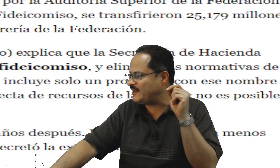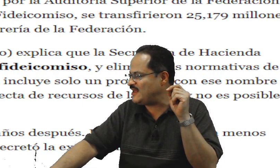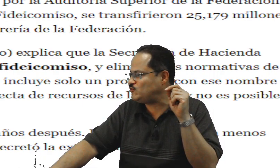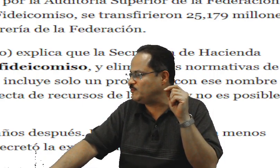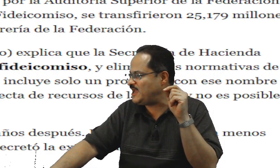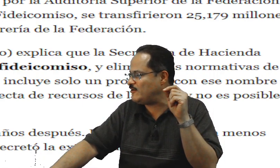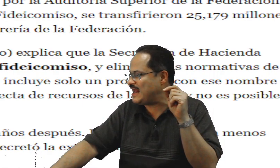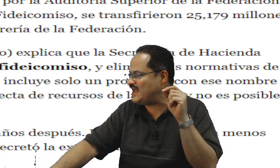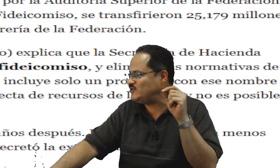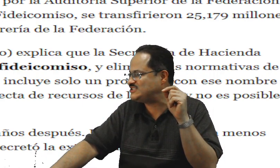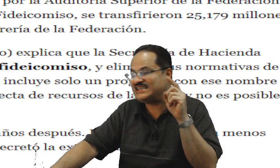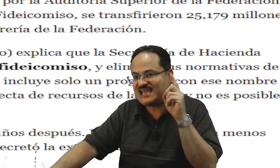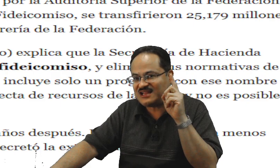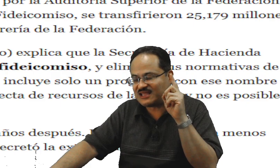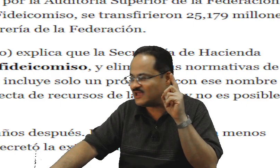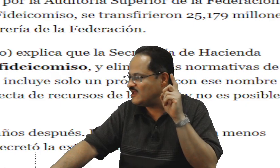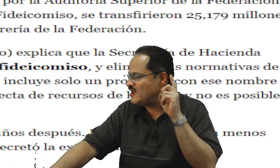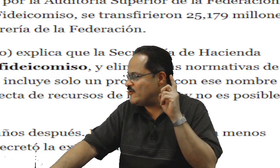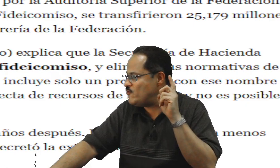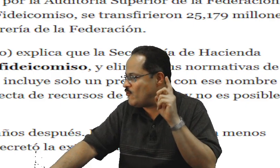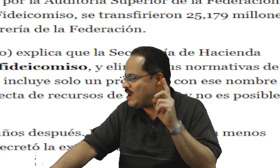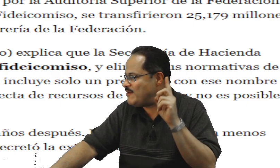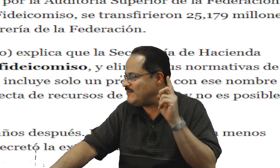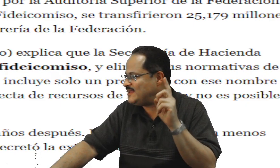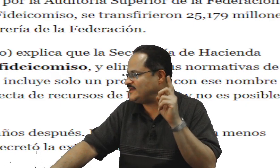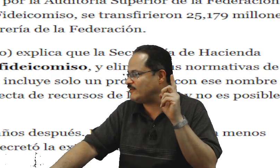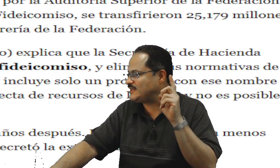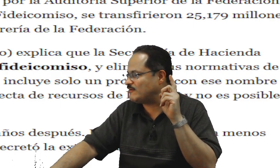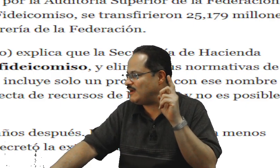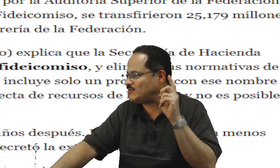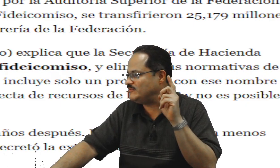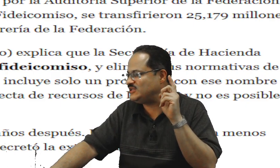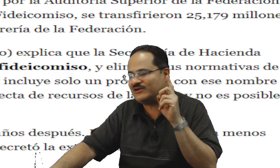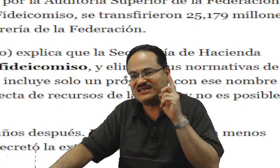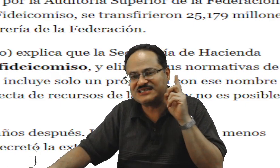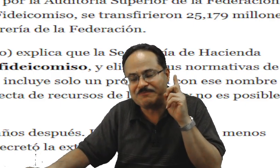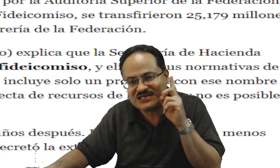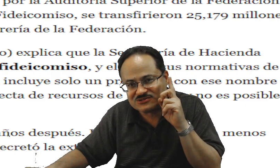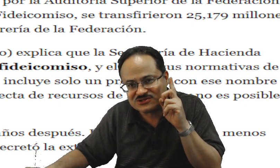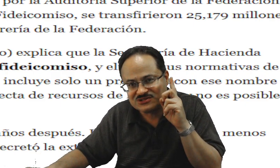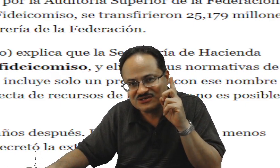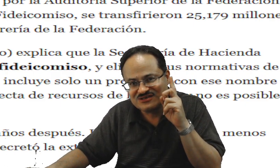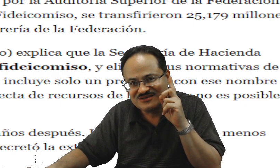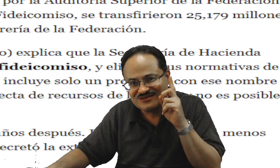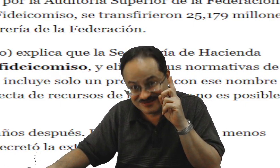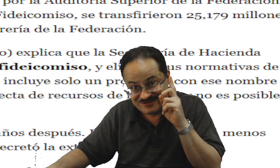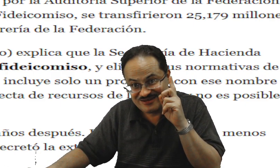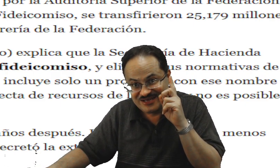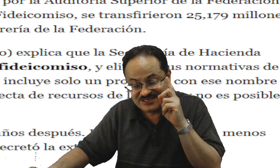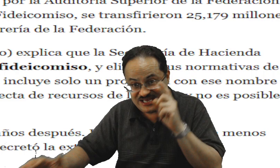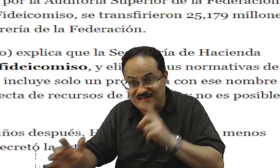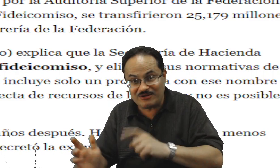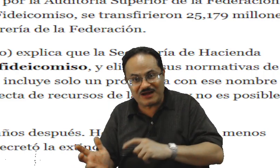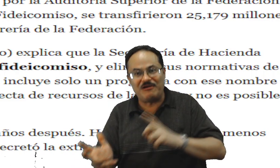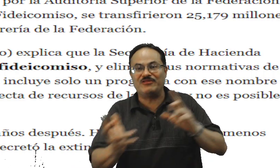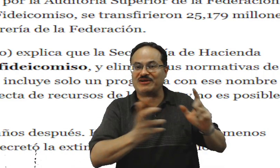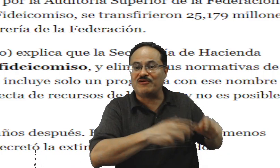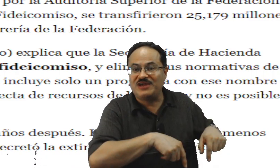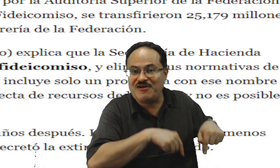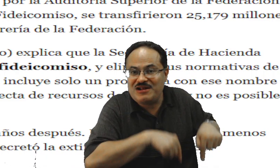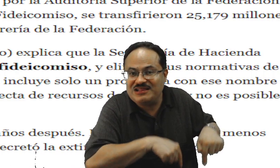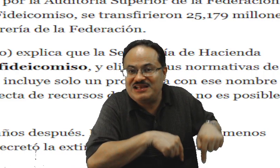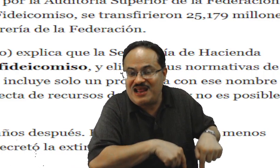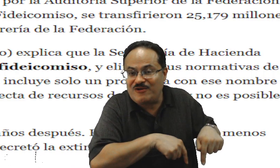foed tuvieron al año siguiente 954 millones de pesos siendo que cuando